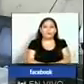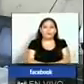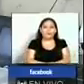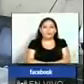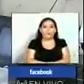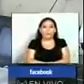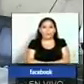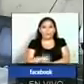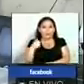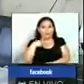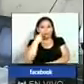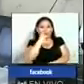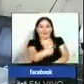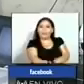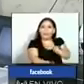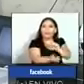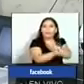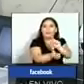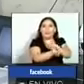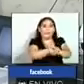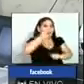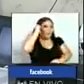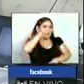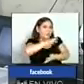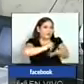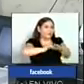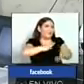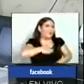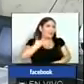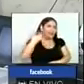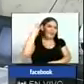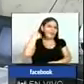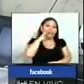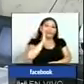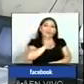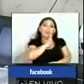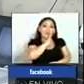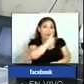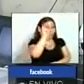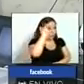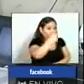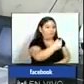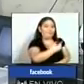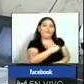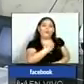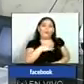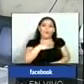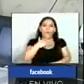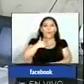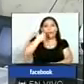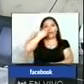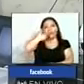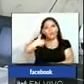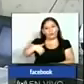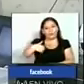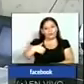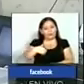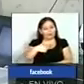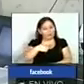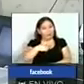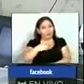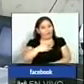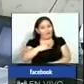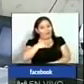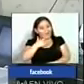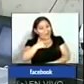Y entonces ahí Me encontré Al profesor de ciencia Que yo tuve En bachillerato Y él me dijo Que se sentía Orgulloso de mí Para mí Esas